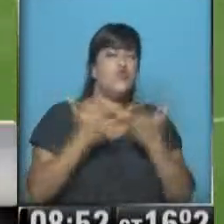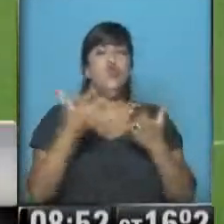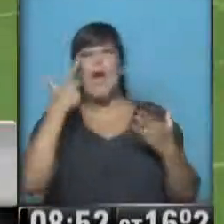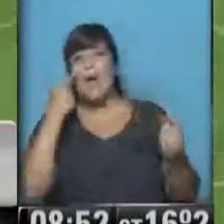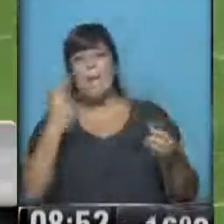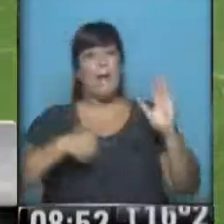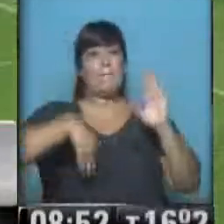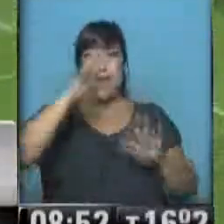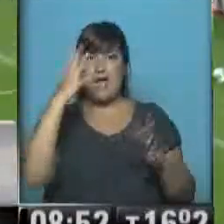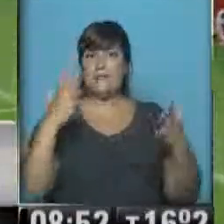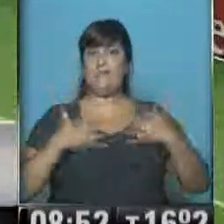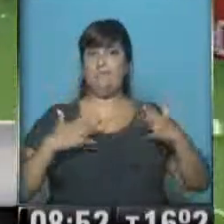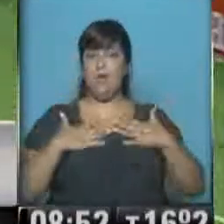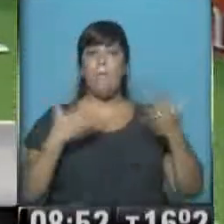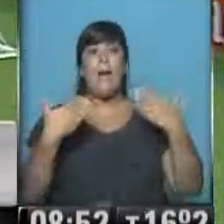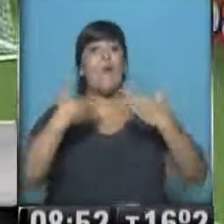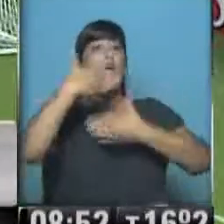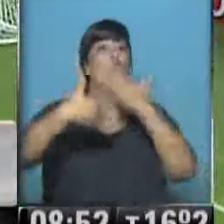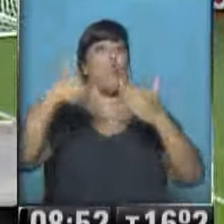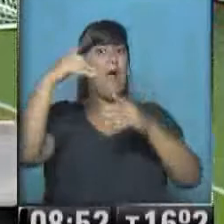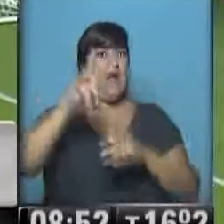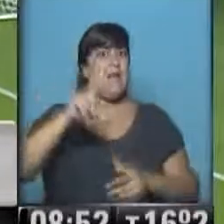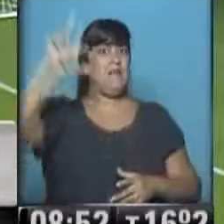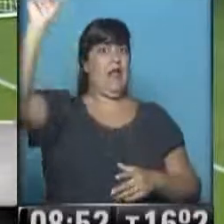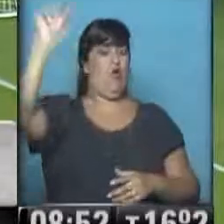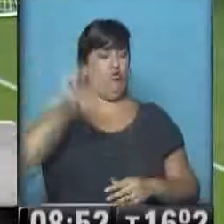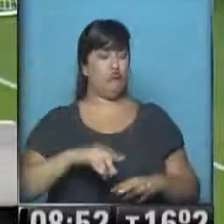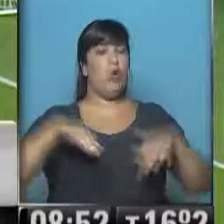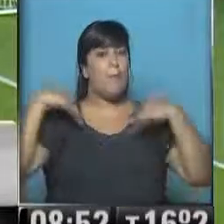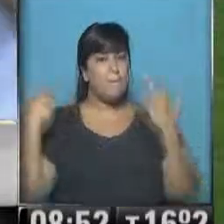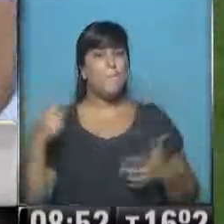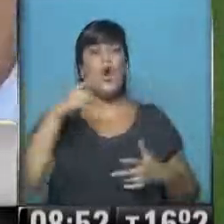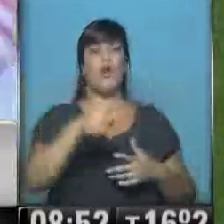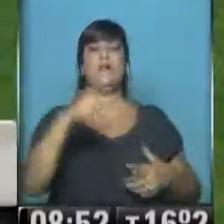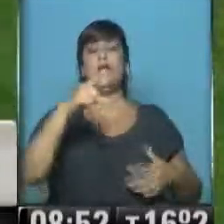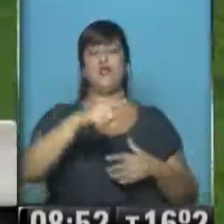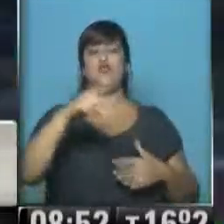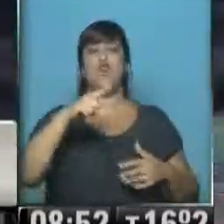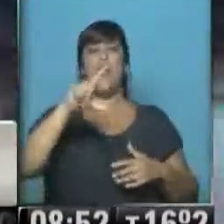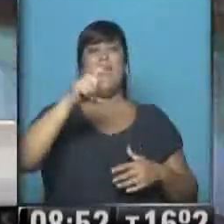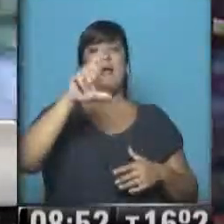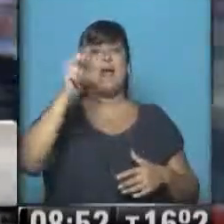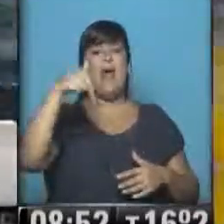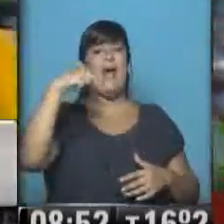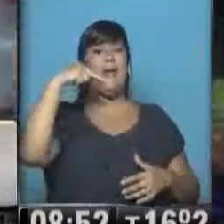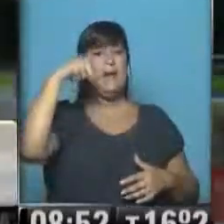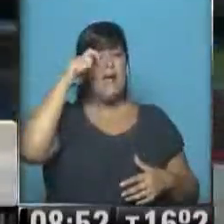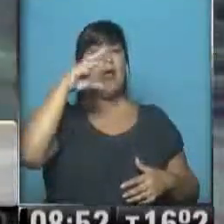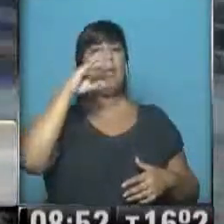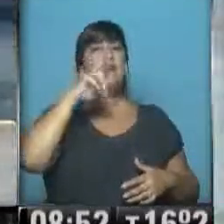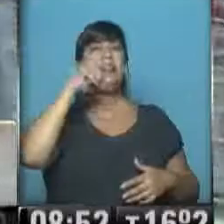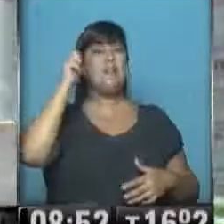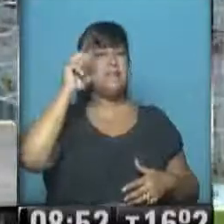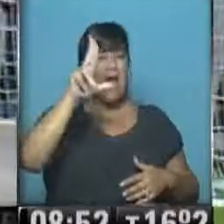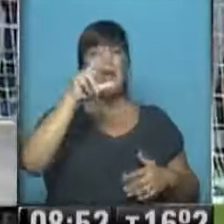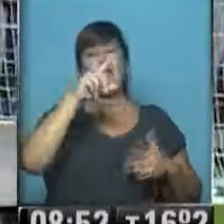aptos para poder jugar en la altura. De hecho, Teófilo Gutiérrez, Bancioni, Craneviter y Ariel Rojas no son de la partida,